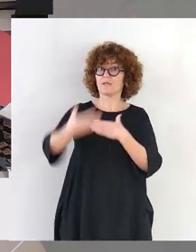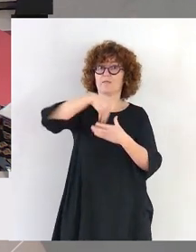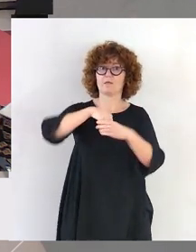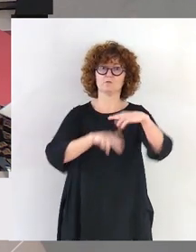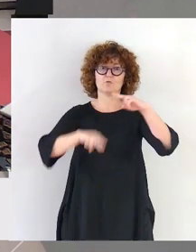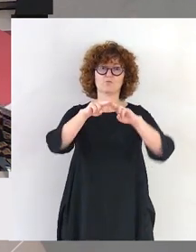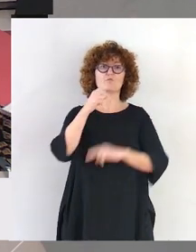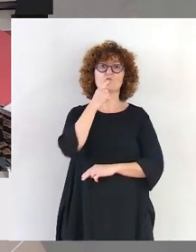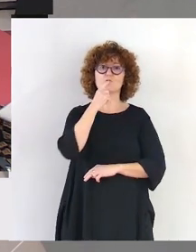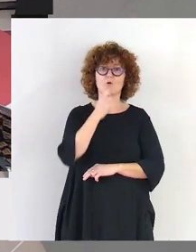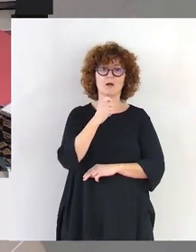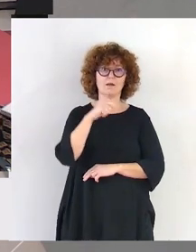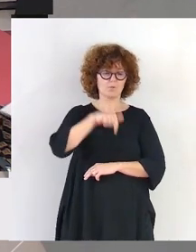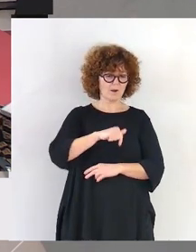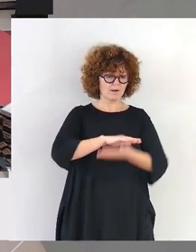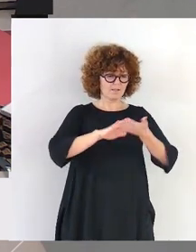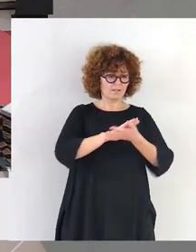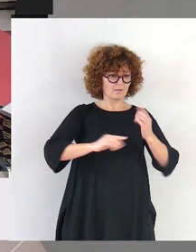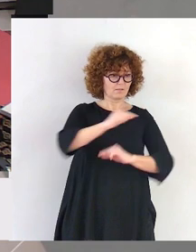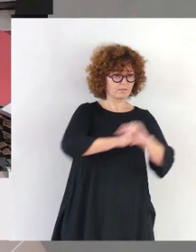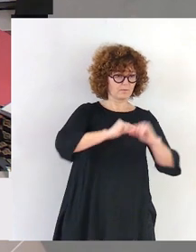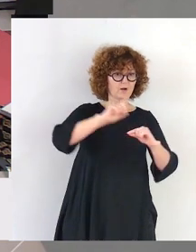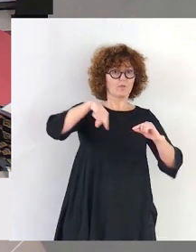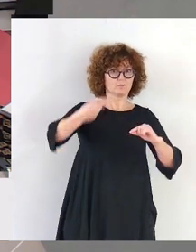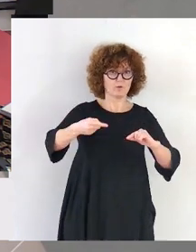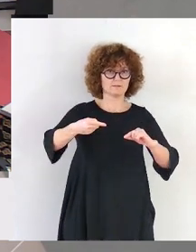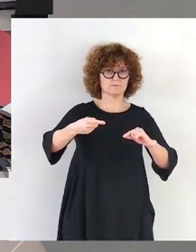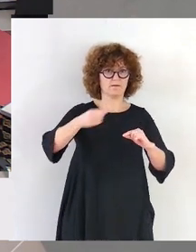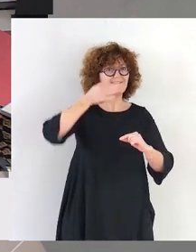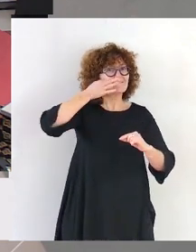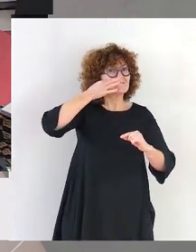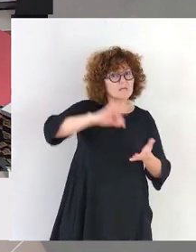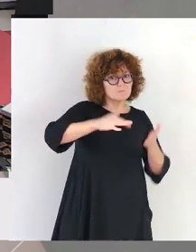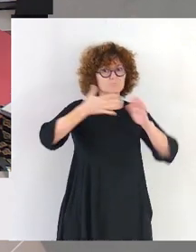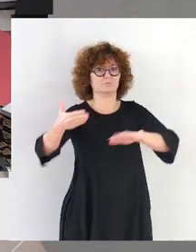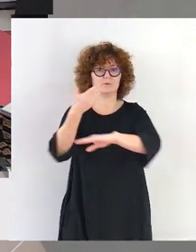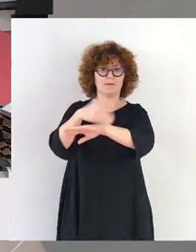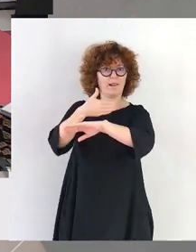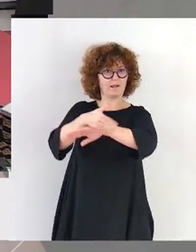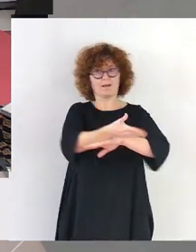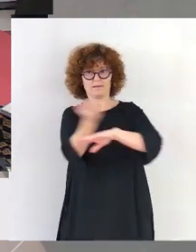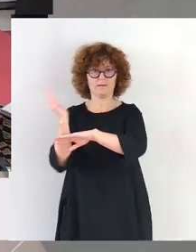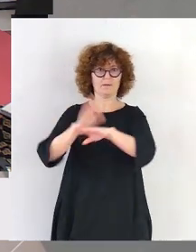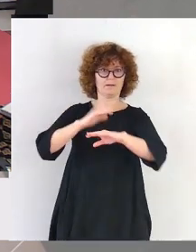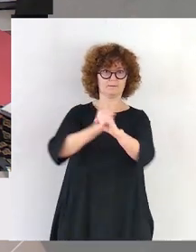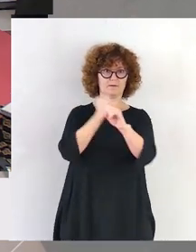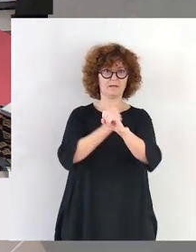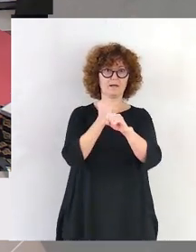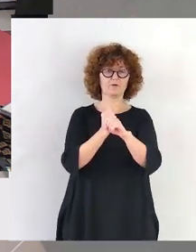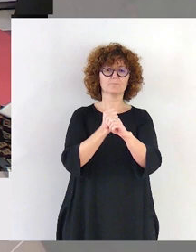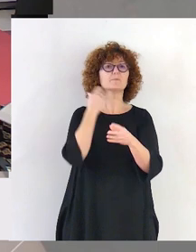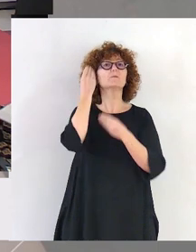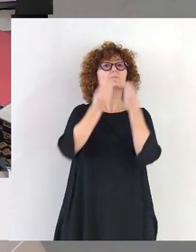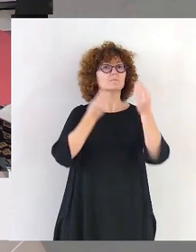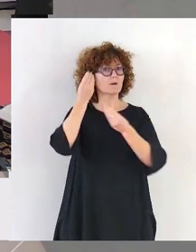las cosas a la calle a pie de suelo para que sucedan y que así ocurra bien eh vamos a reflexionar vamos a